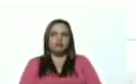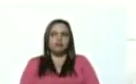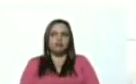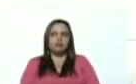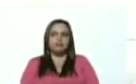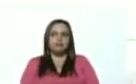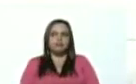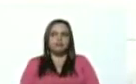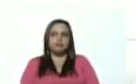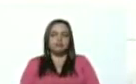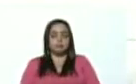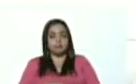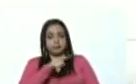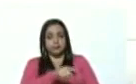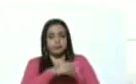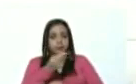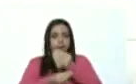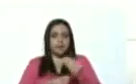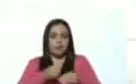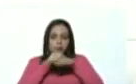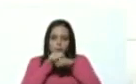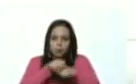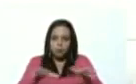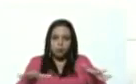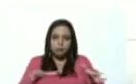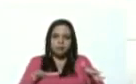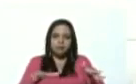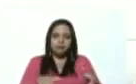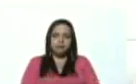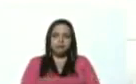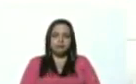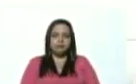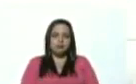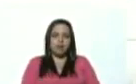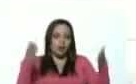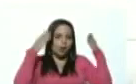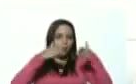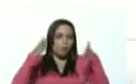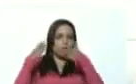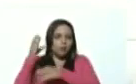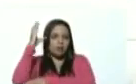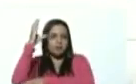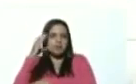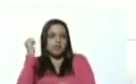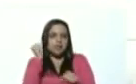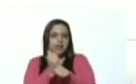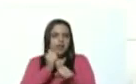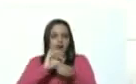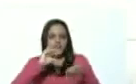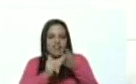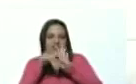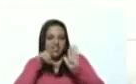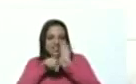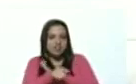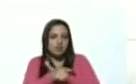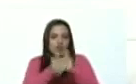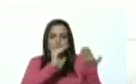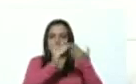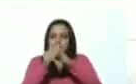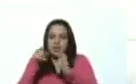lograr la multiplicación de las capacidades de trabajo barrio adentro, comunidad